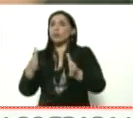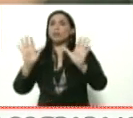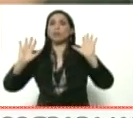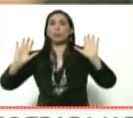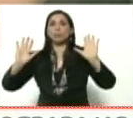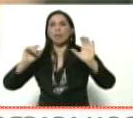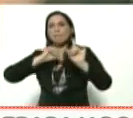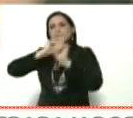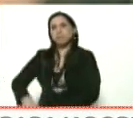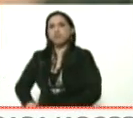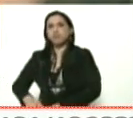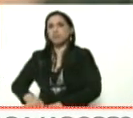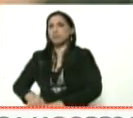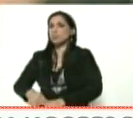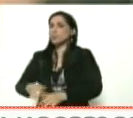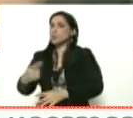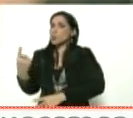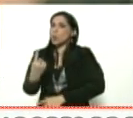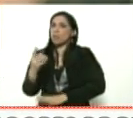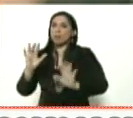la derrota, la soledad.